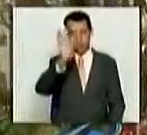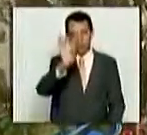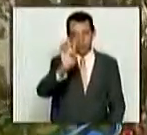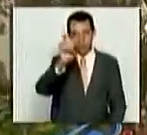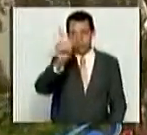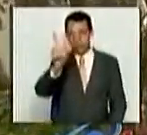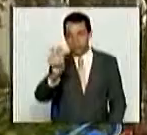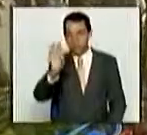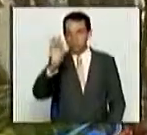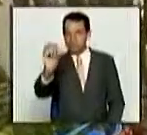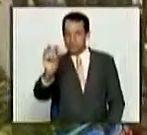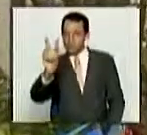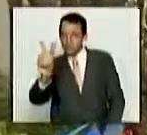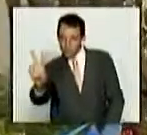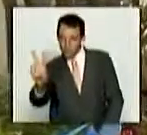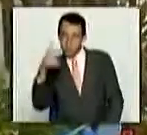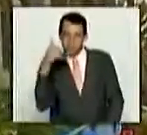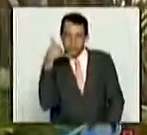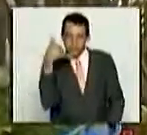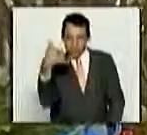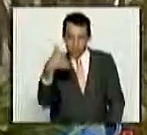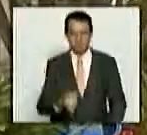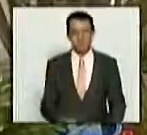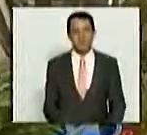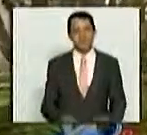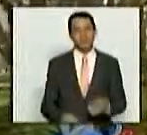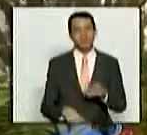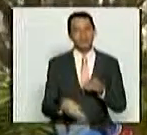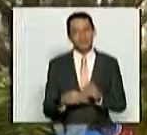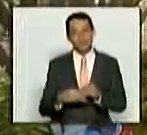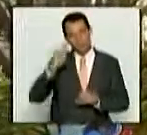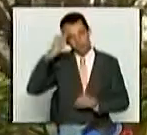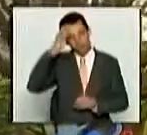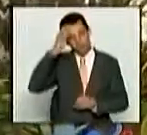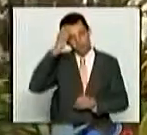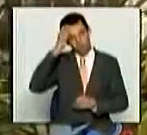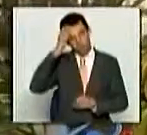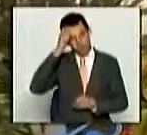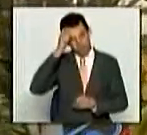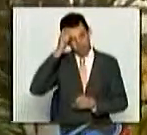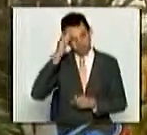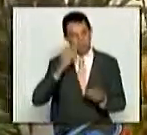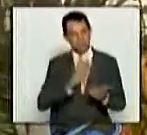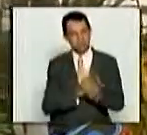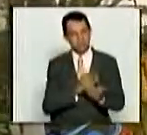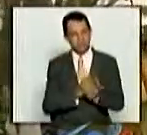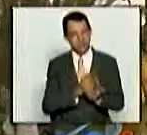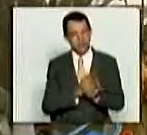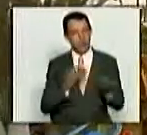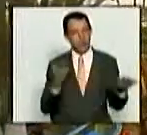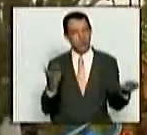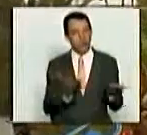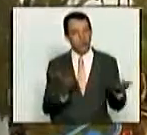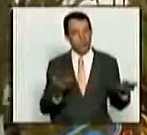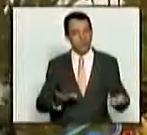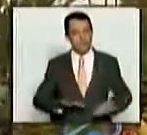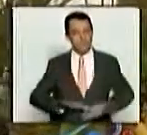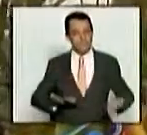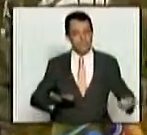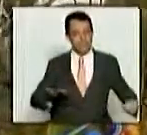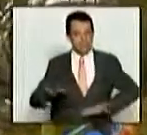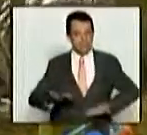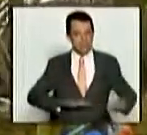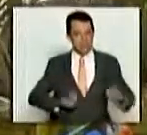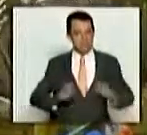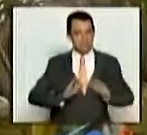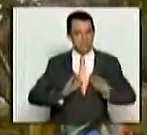314-772-9702. También ustedes pueden en Buga, en la tienda naturista Vida, Salud y Algo Más,